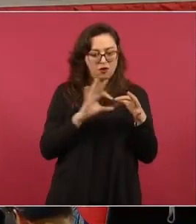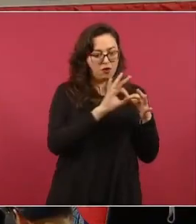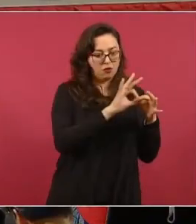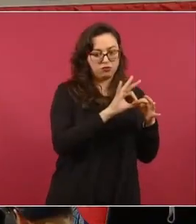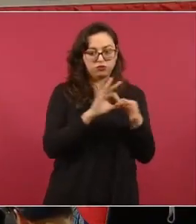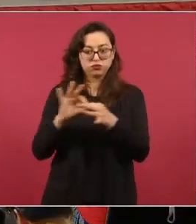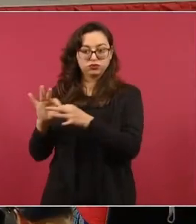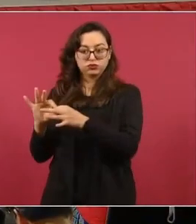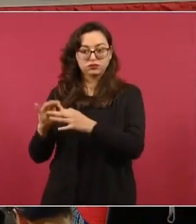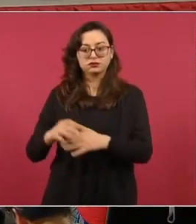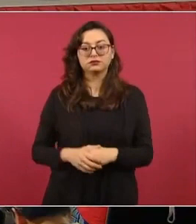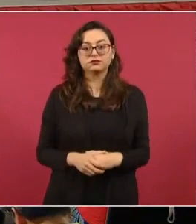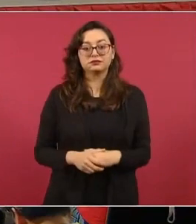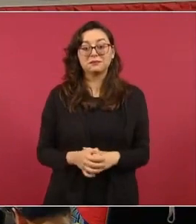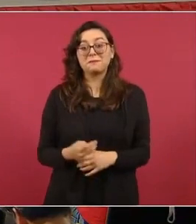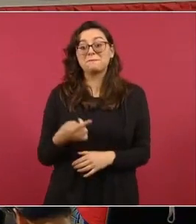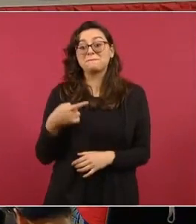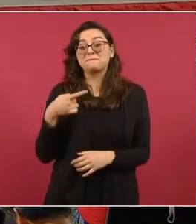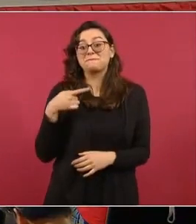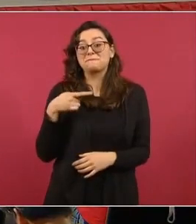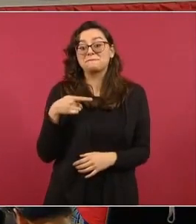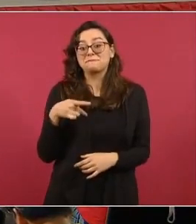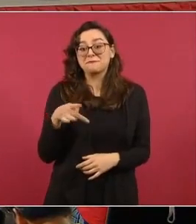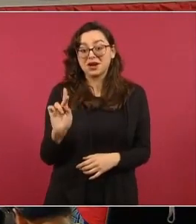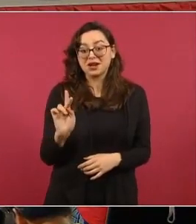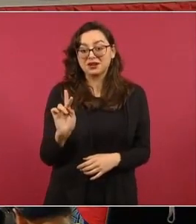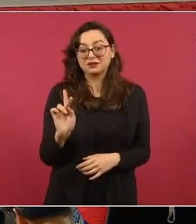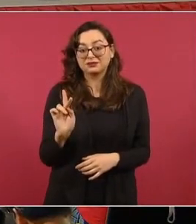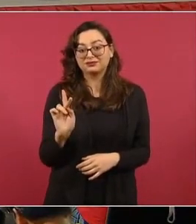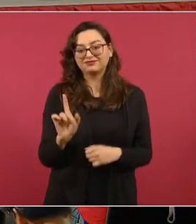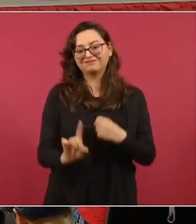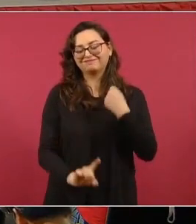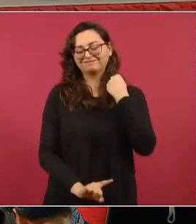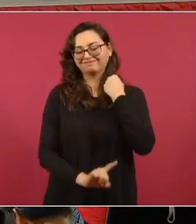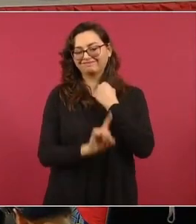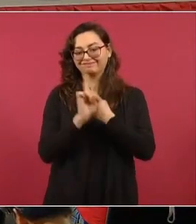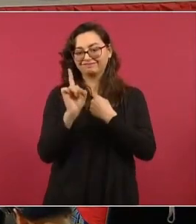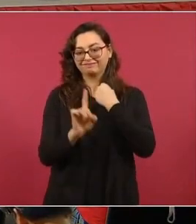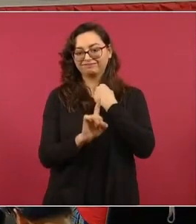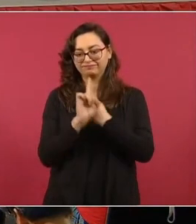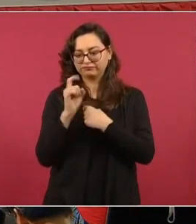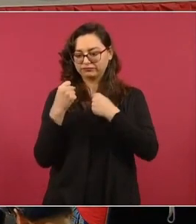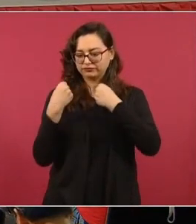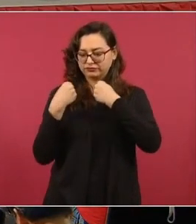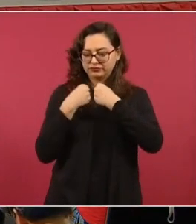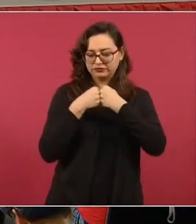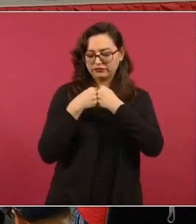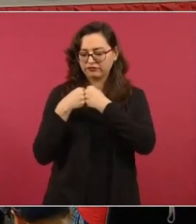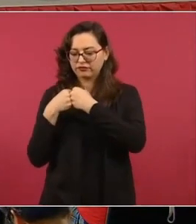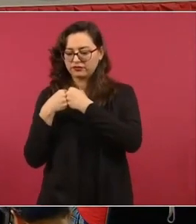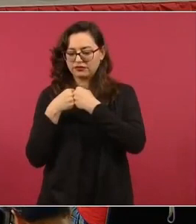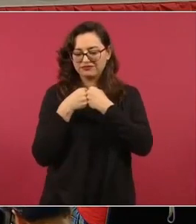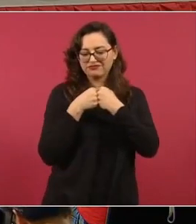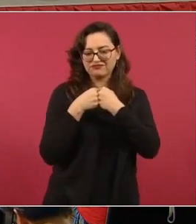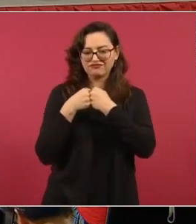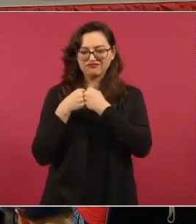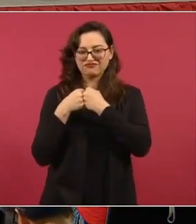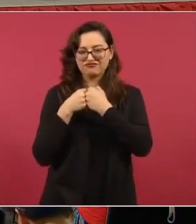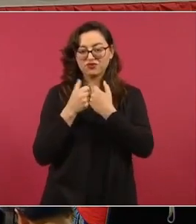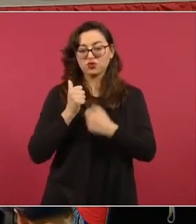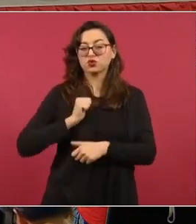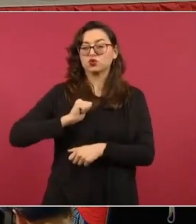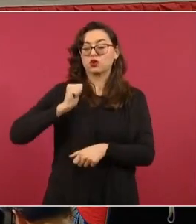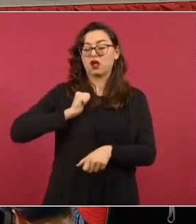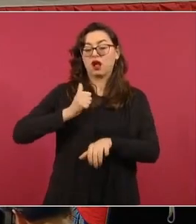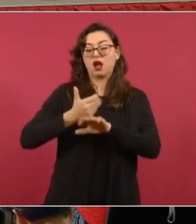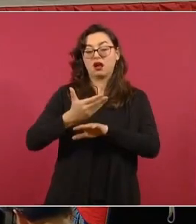Pero resulta que se tuvo un problema de límites con Guatemala en la época de Porfirio